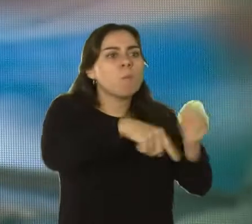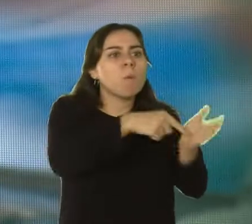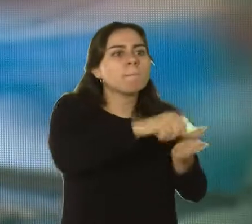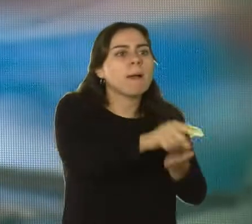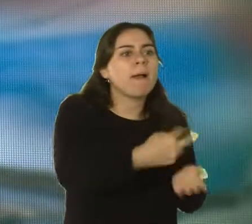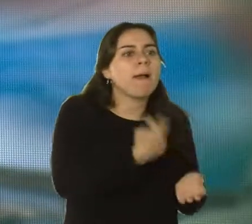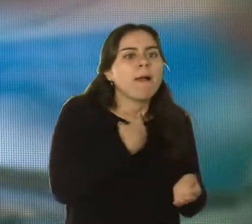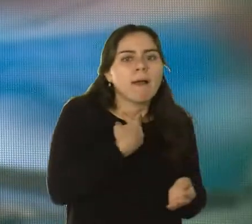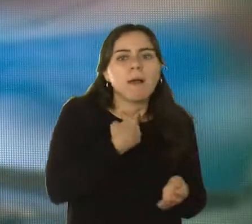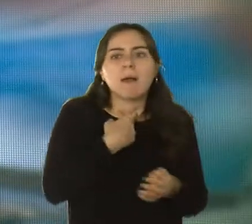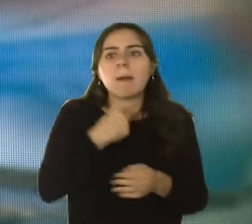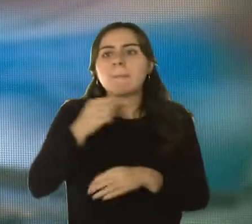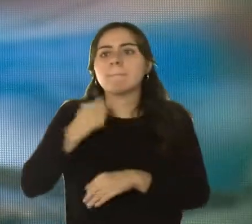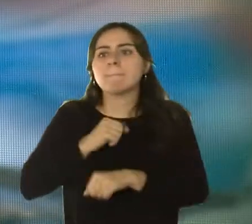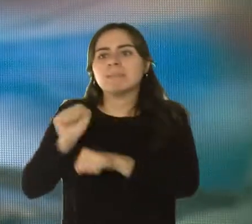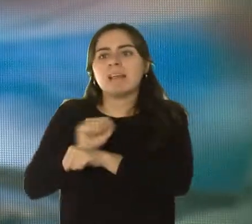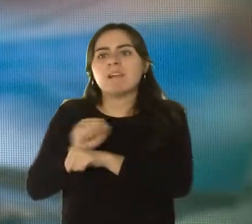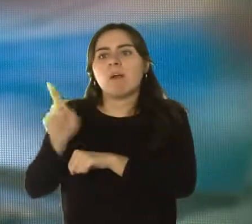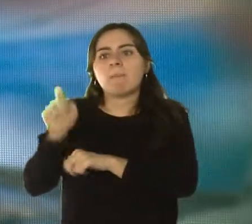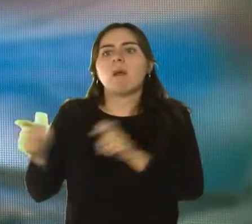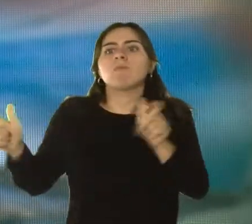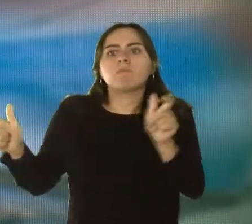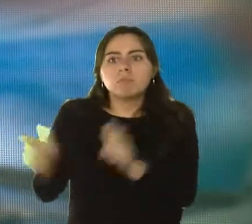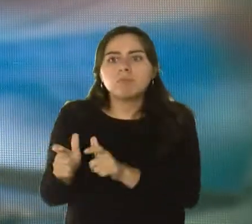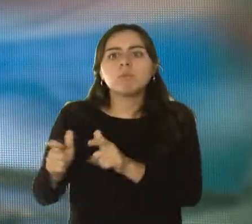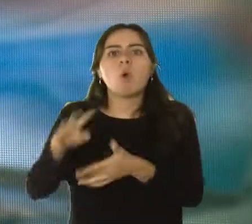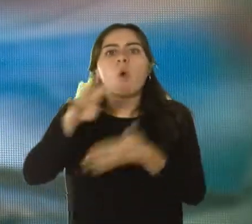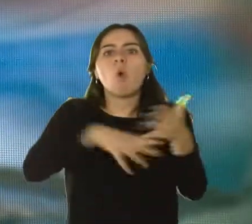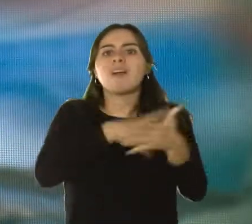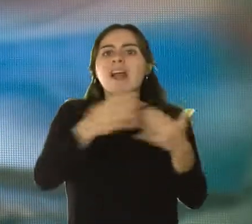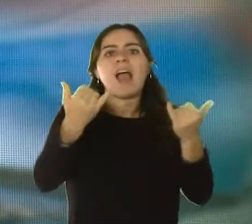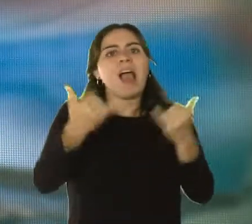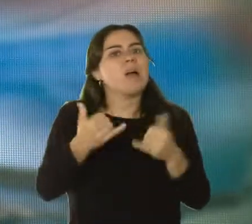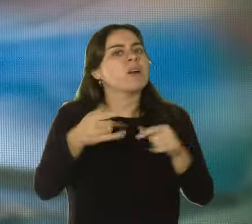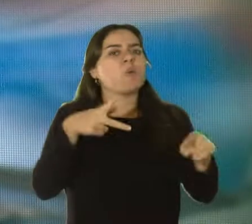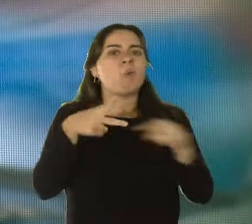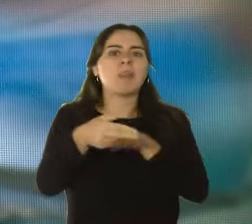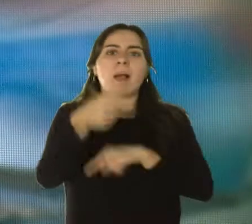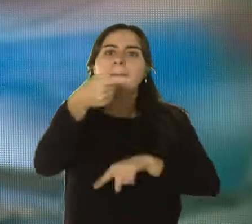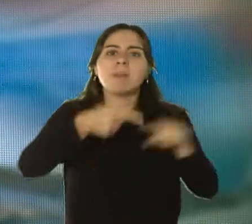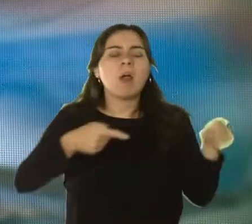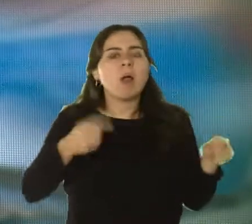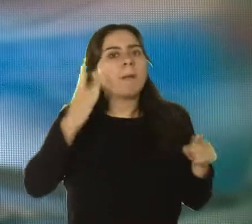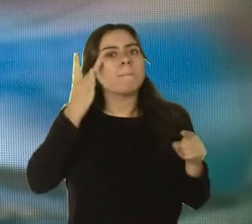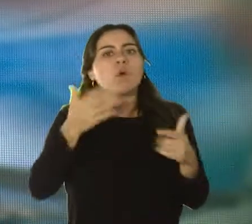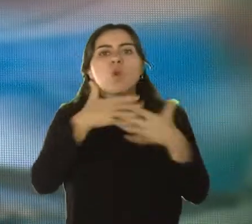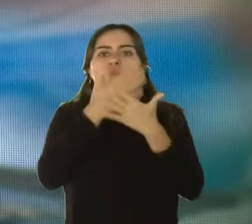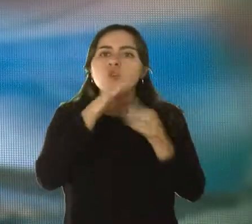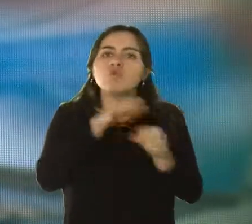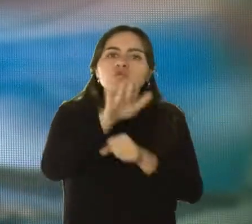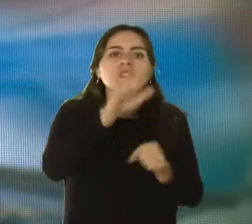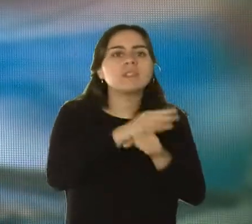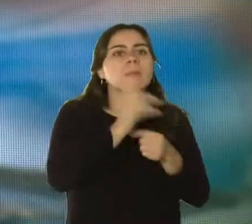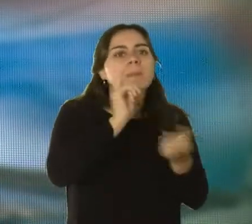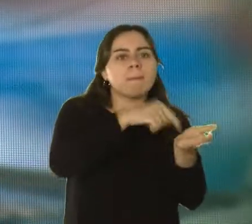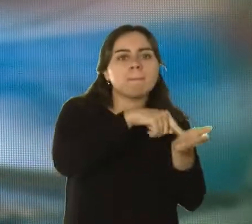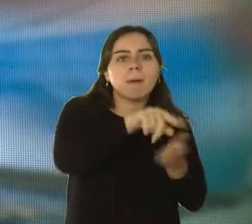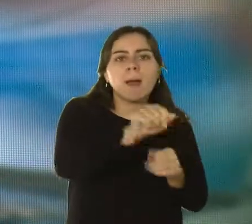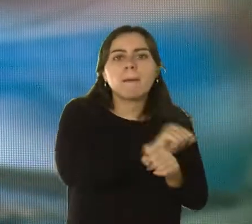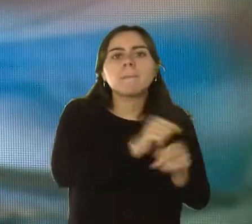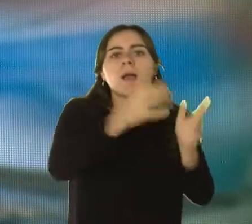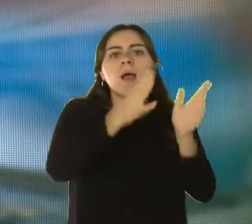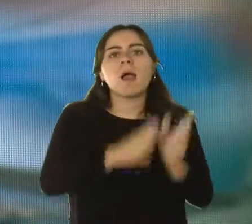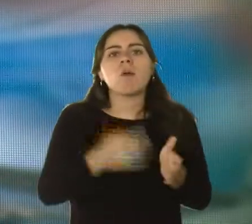que reducir mi plantilla, he tenido que reducir el horario, porque tampoco al momento en que hay demanda